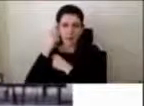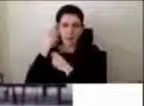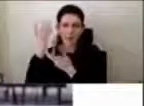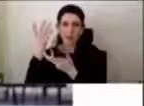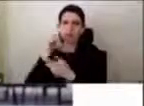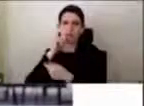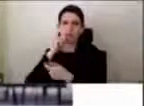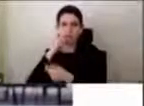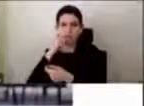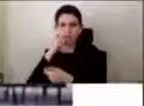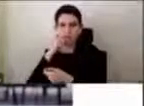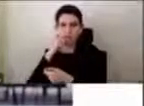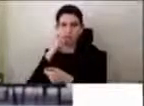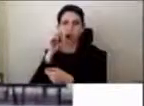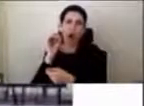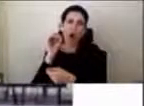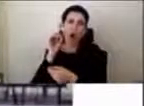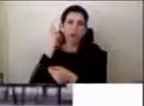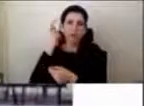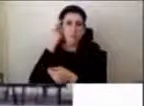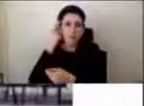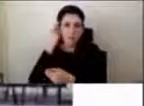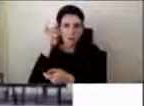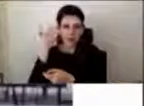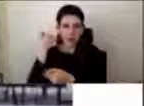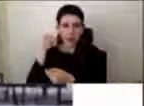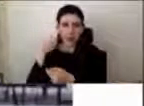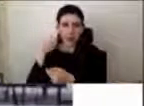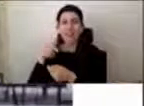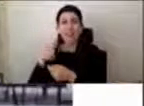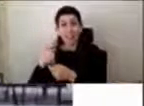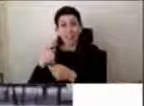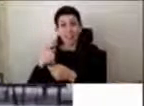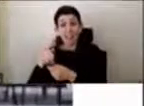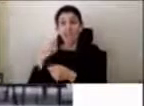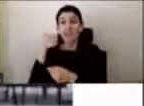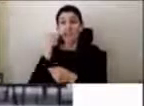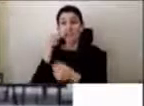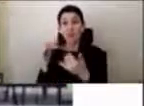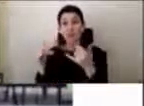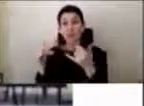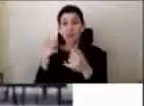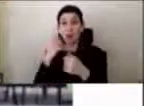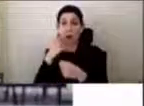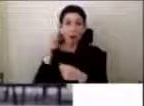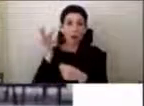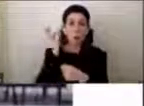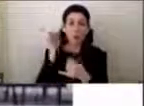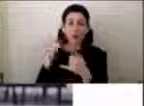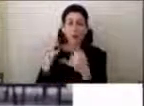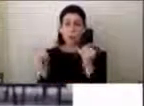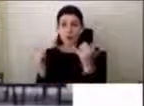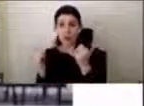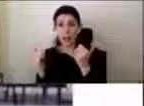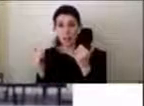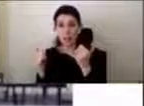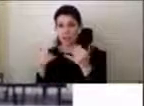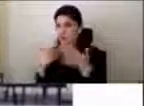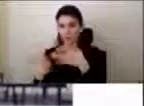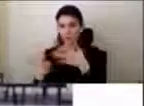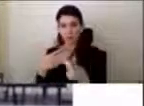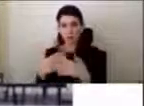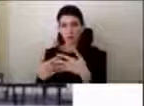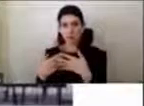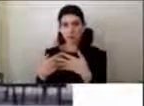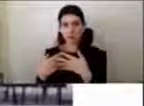más simbólica o cognitiva, en donde los niños juegan, las niñas juegan espontáneamente a